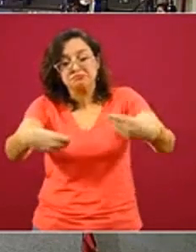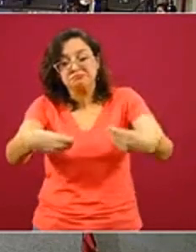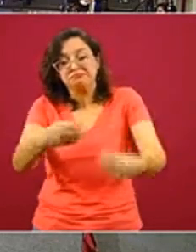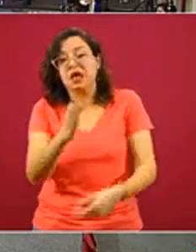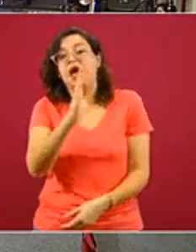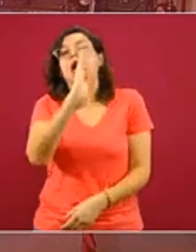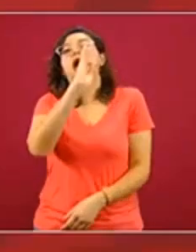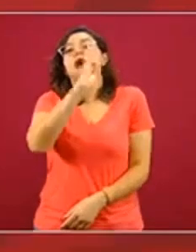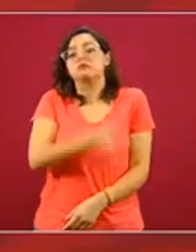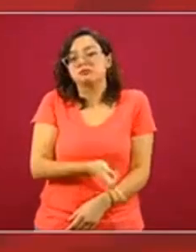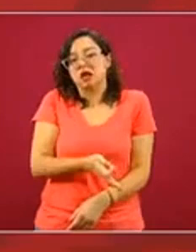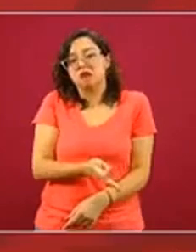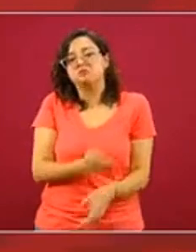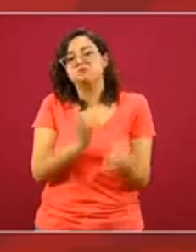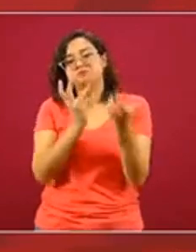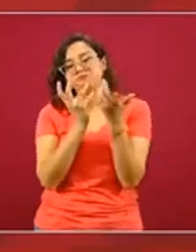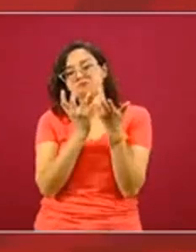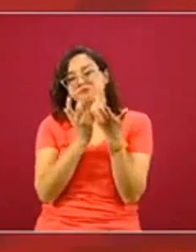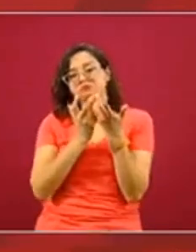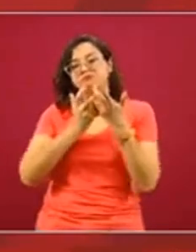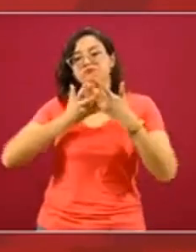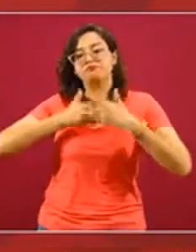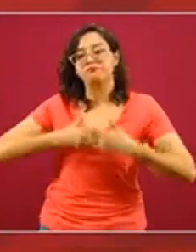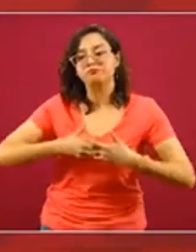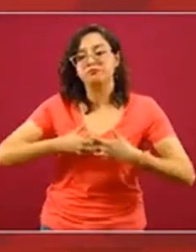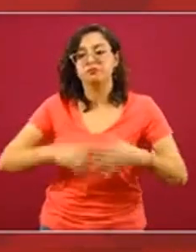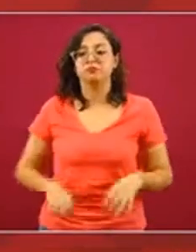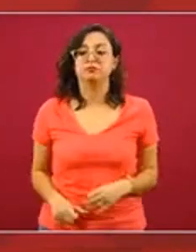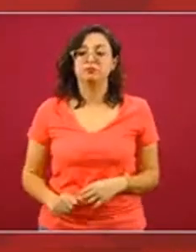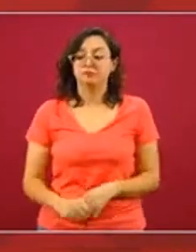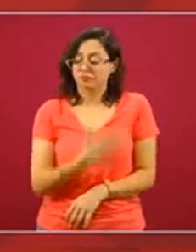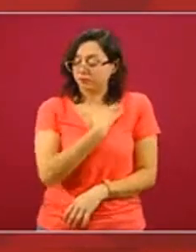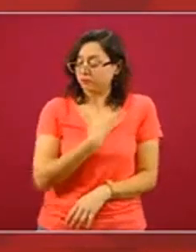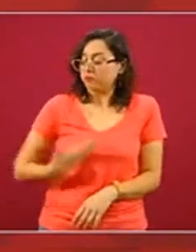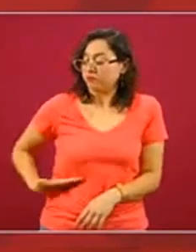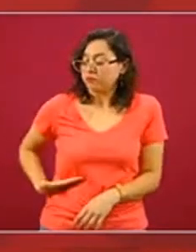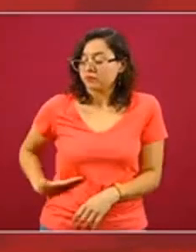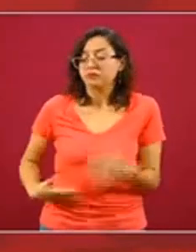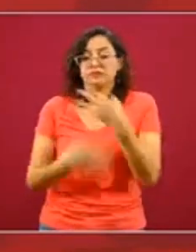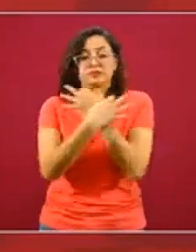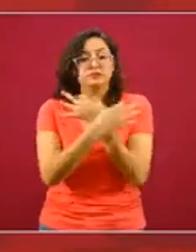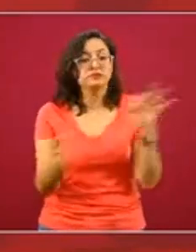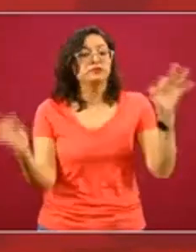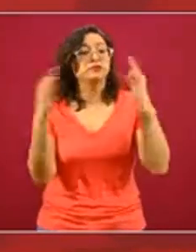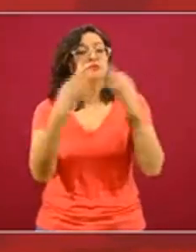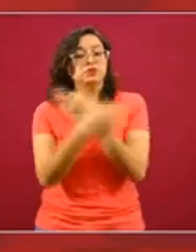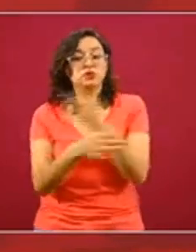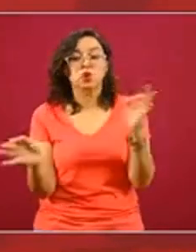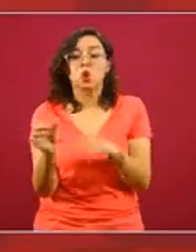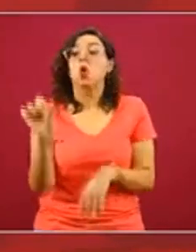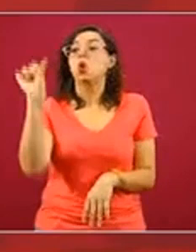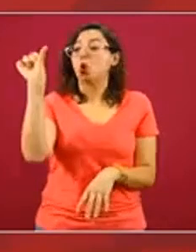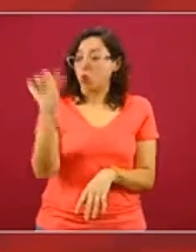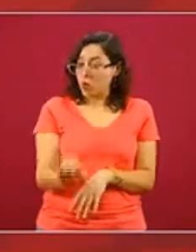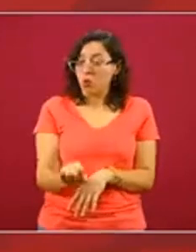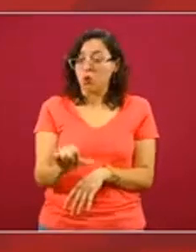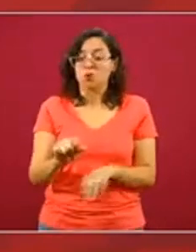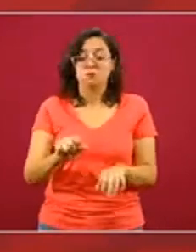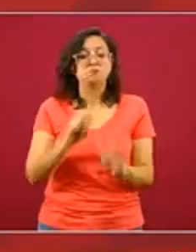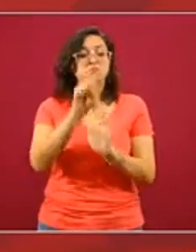Entonces, parte de los mensajes que el presidente ha destacado hoy mismo con esta comunicación en